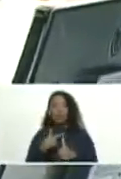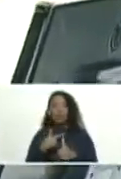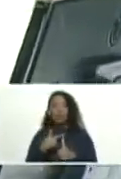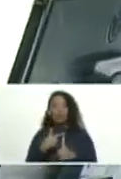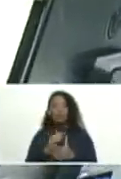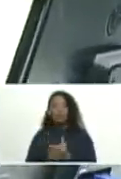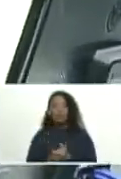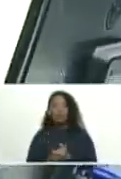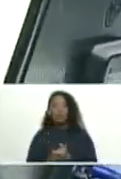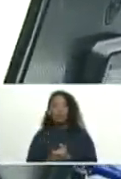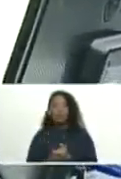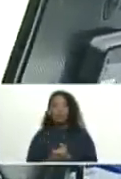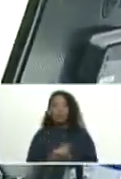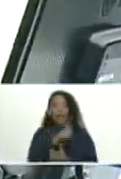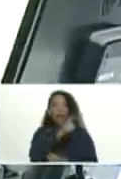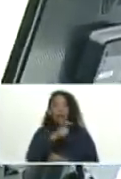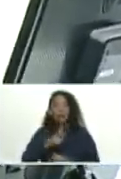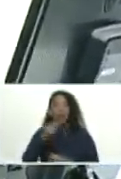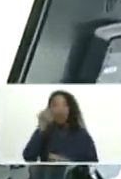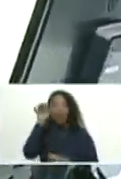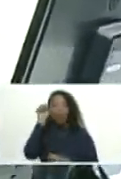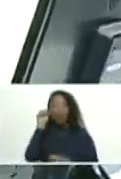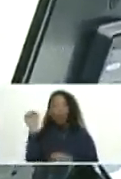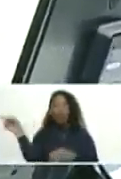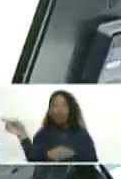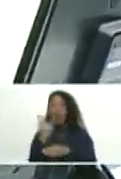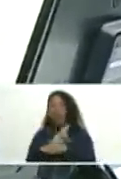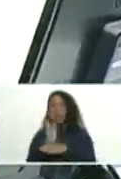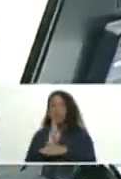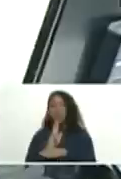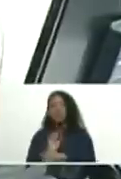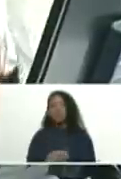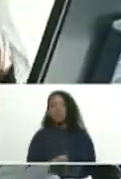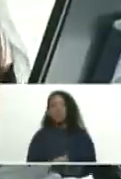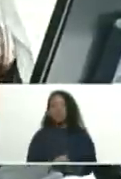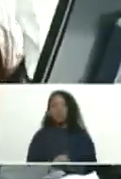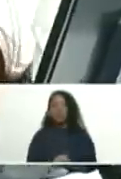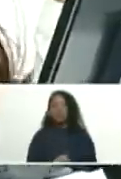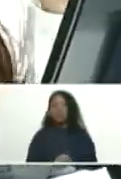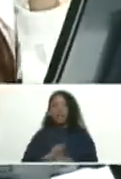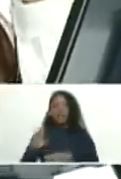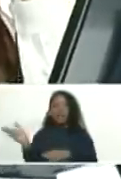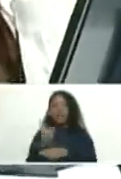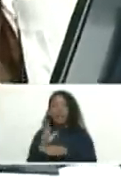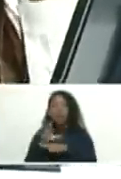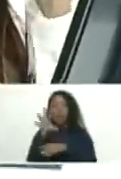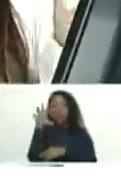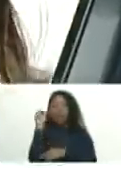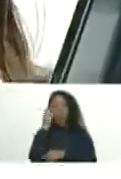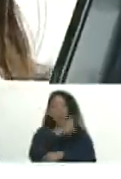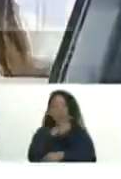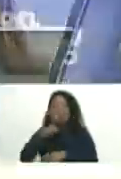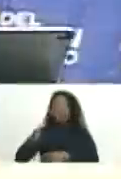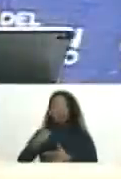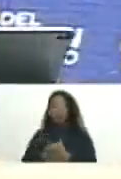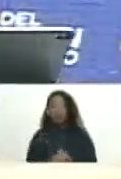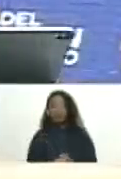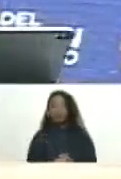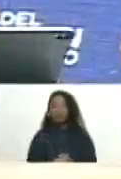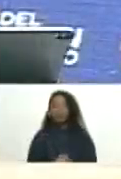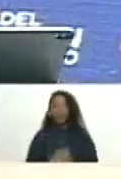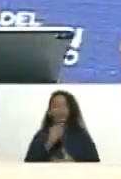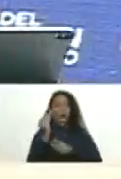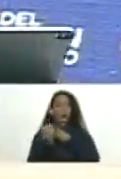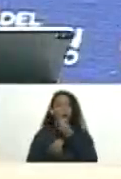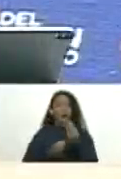arrancandito. La gente lo entendió, pero rapidito, pues. ¿Ah? Rapidito lo entendió la gente. ¿Cómo iba